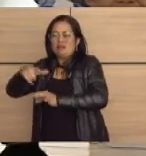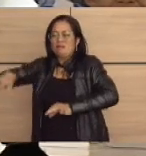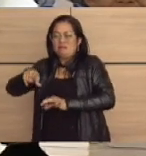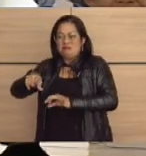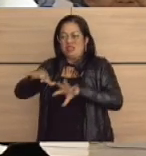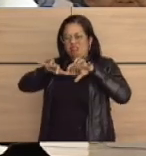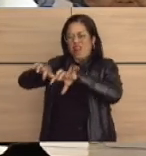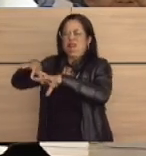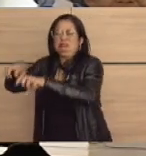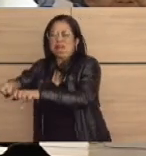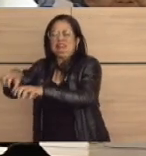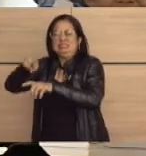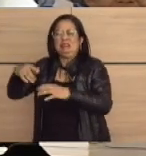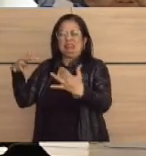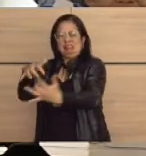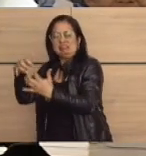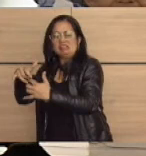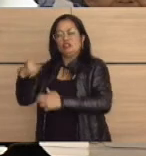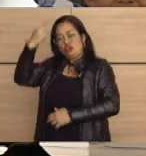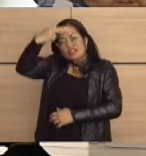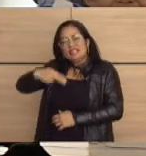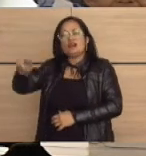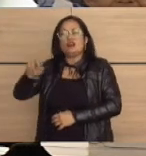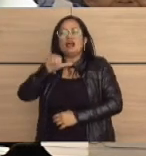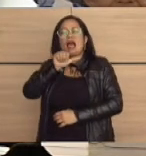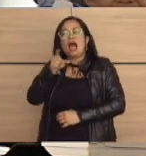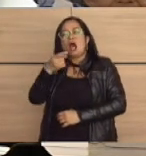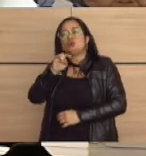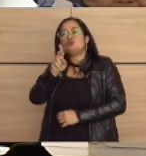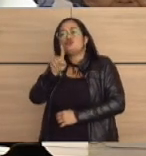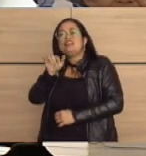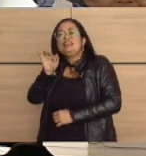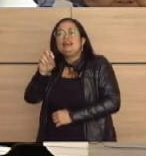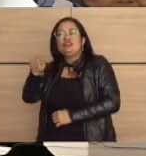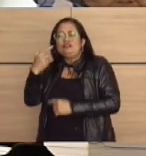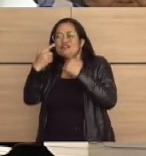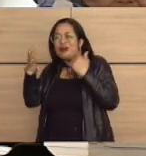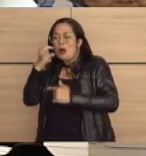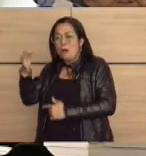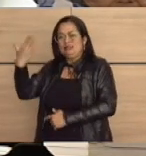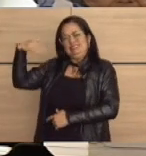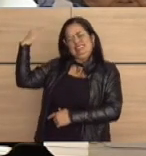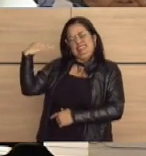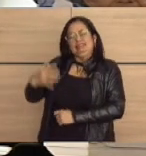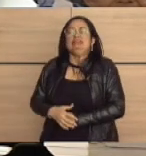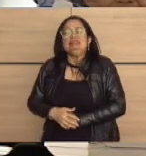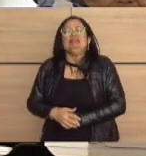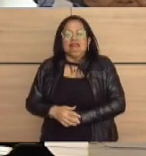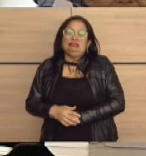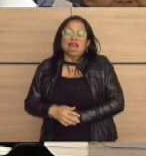Negra. Soy hijo de Agustina Agualongo. Y mi pregunta